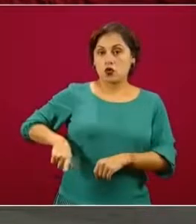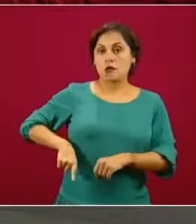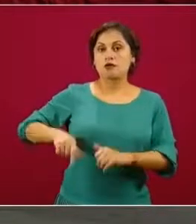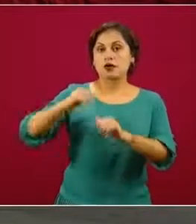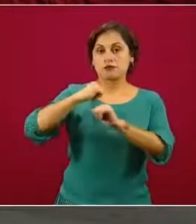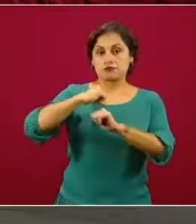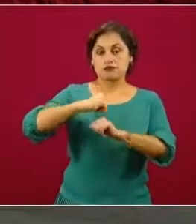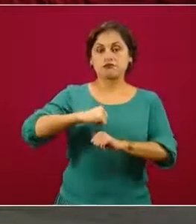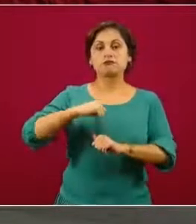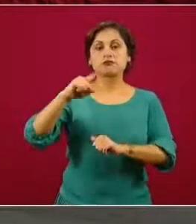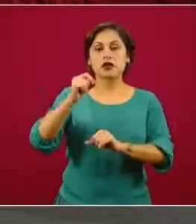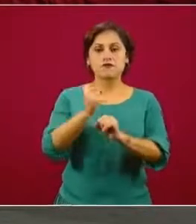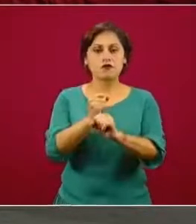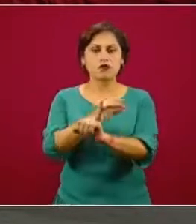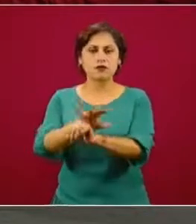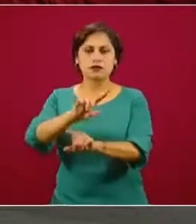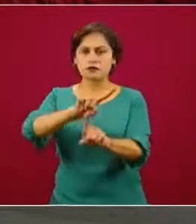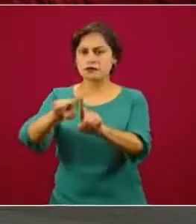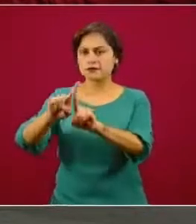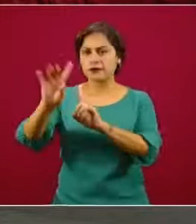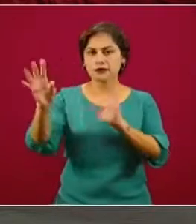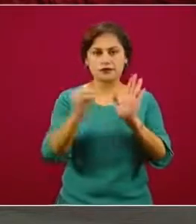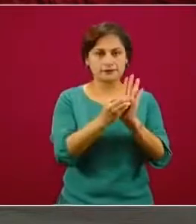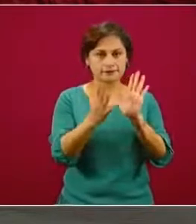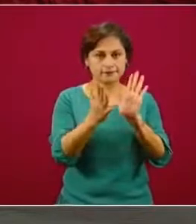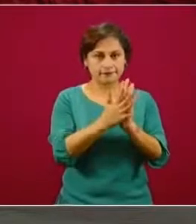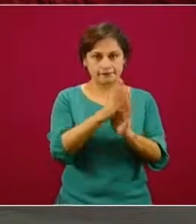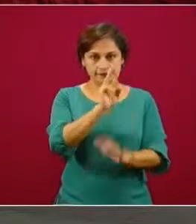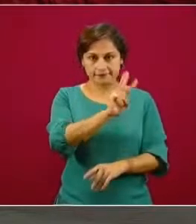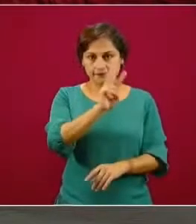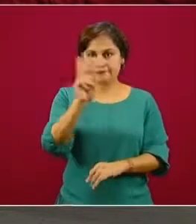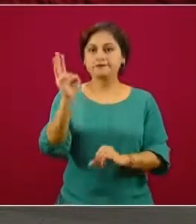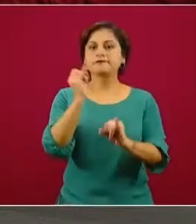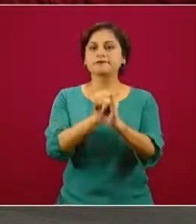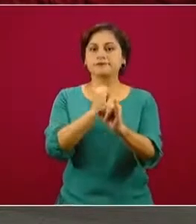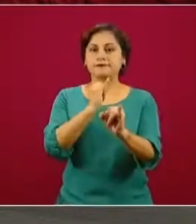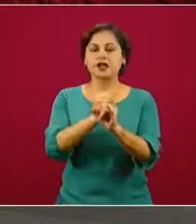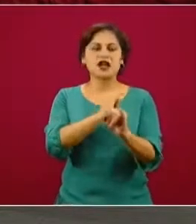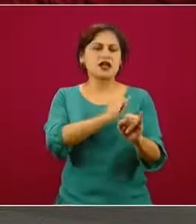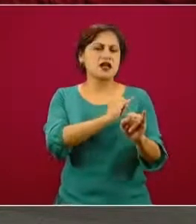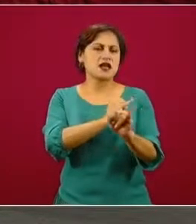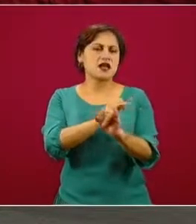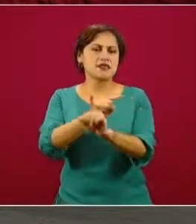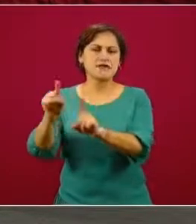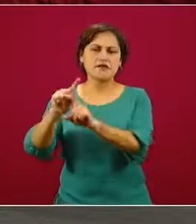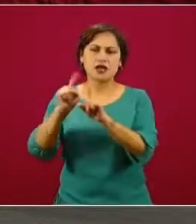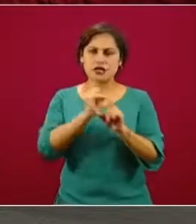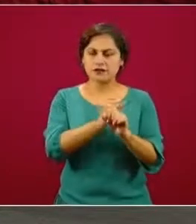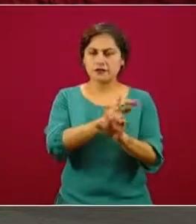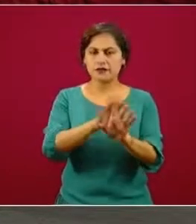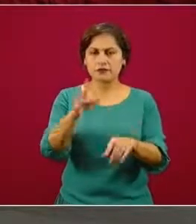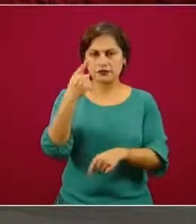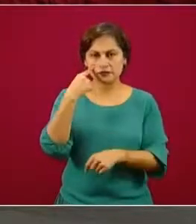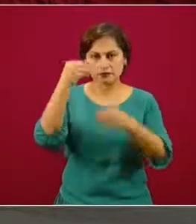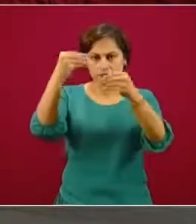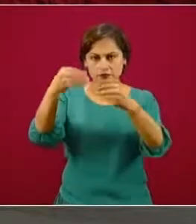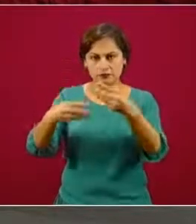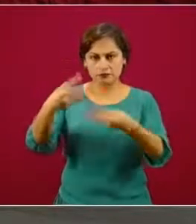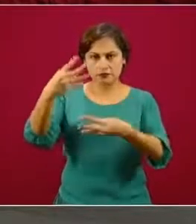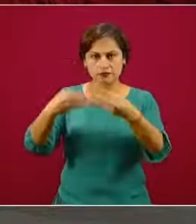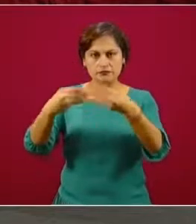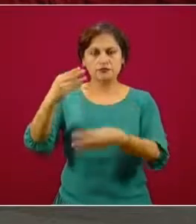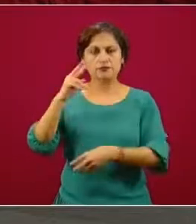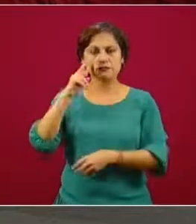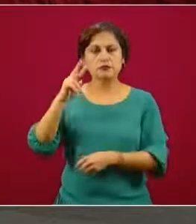información, tenemos información en distintas modalidades. Si nos vamos un poco para abajo, bueno, más bien para